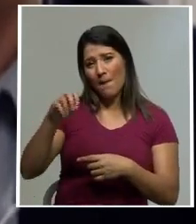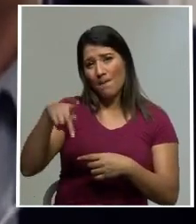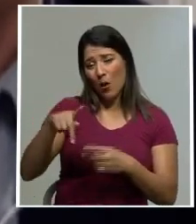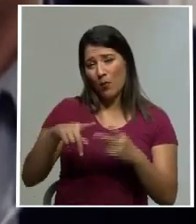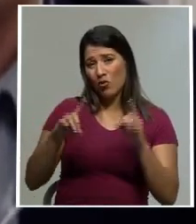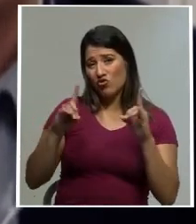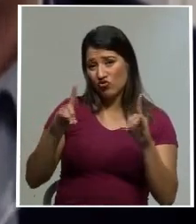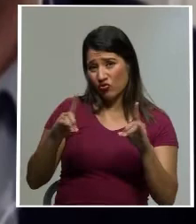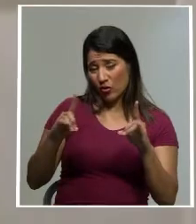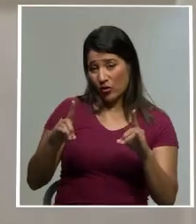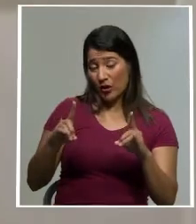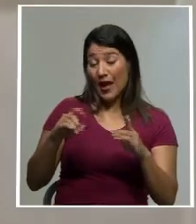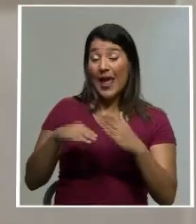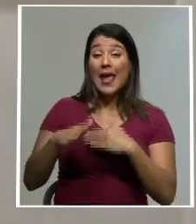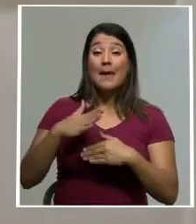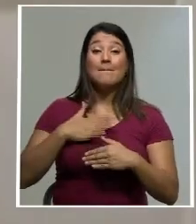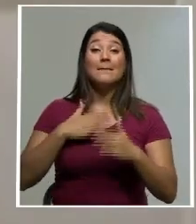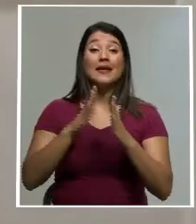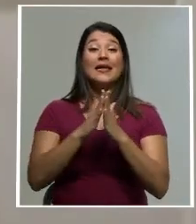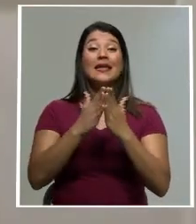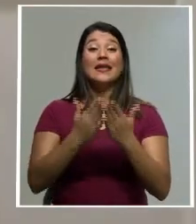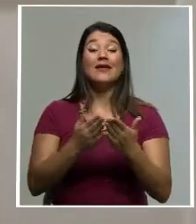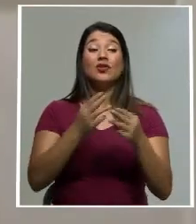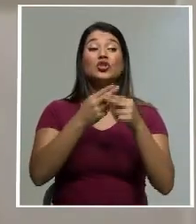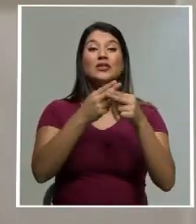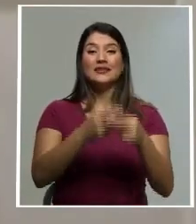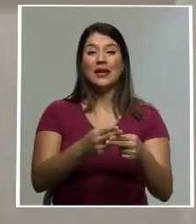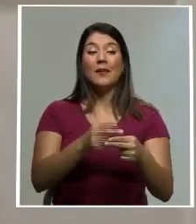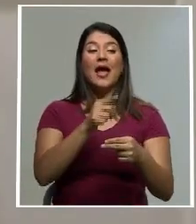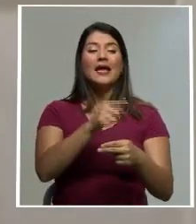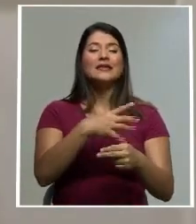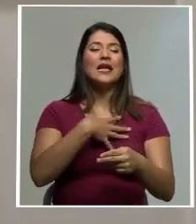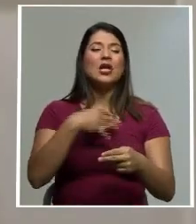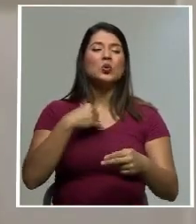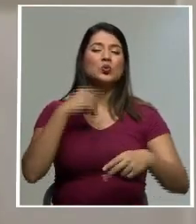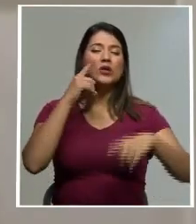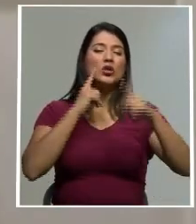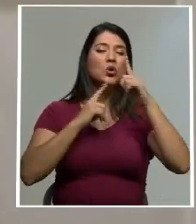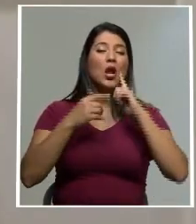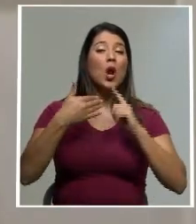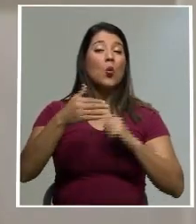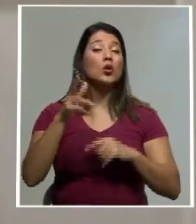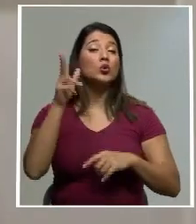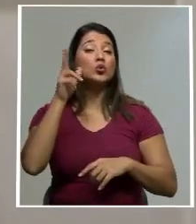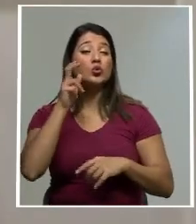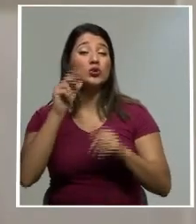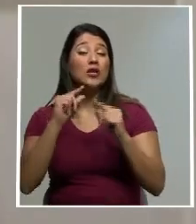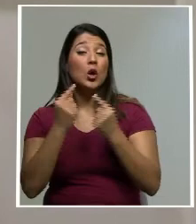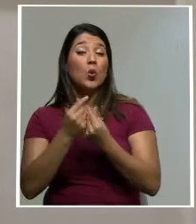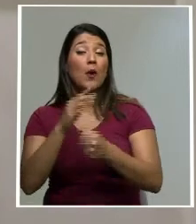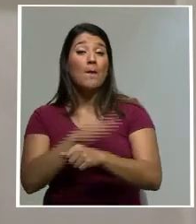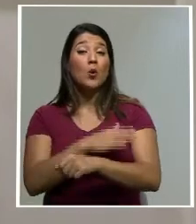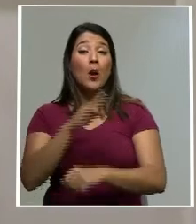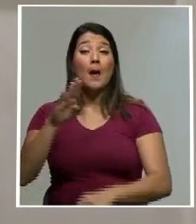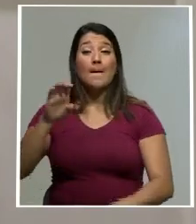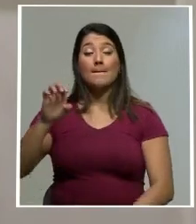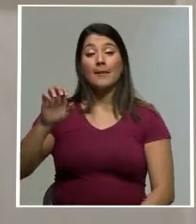En mi libro a ella le gusta llorar mientras escucha a los Beatles era total, o sea, si el libro